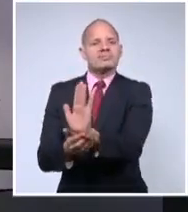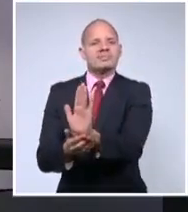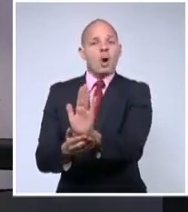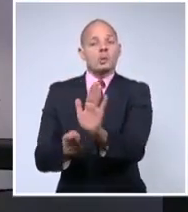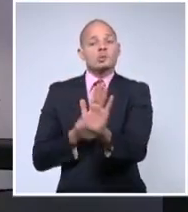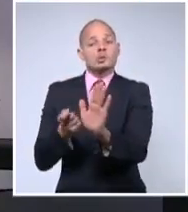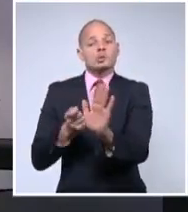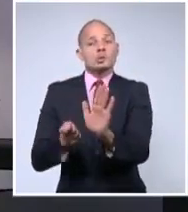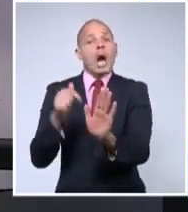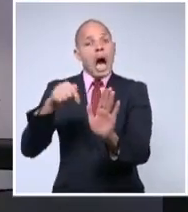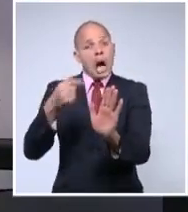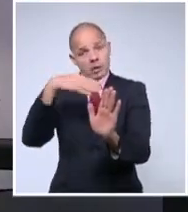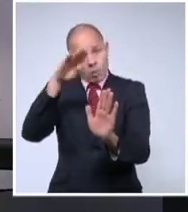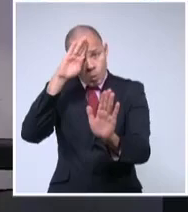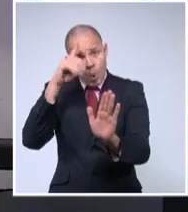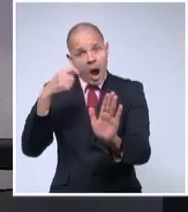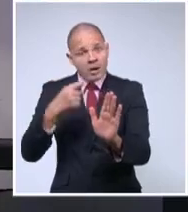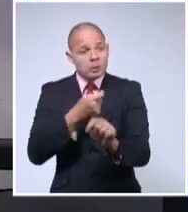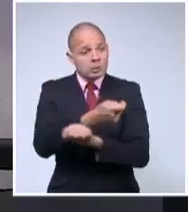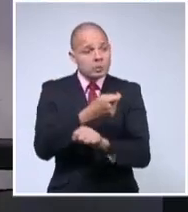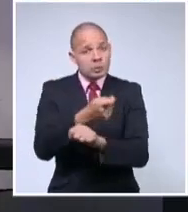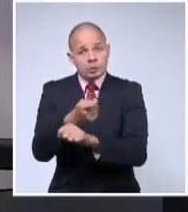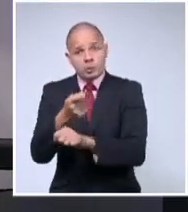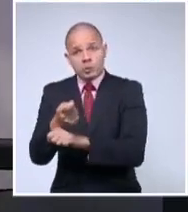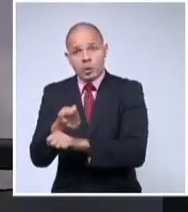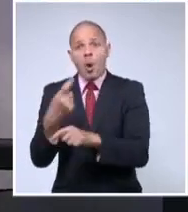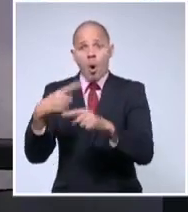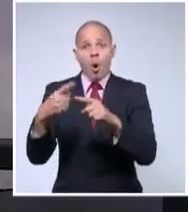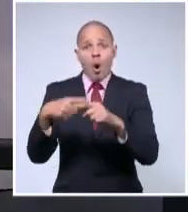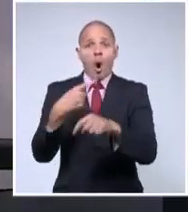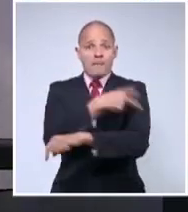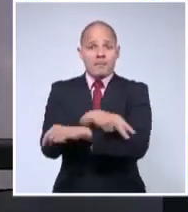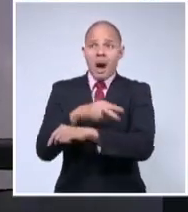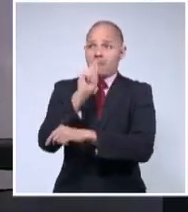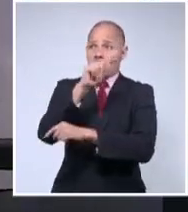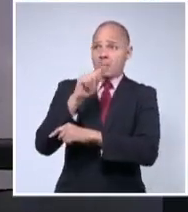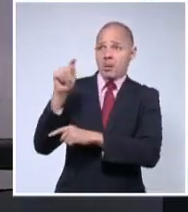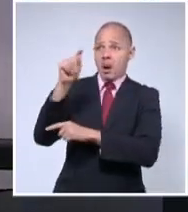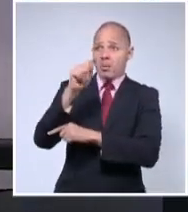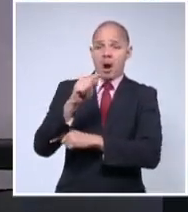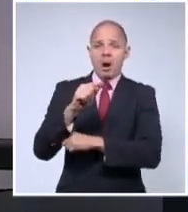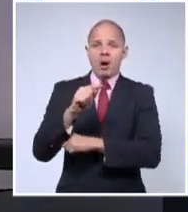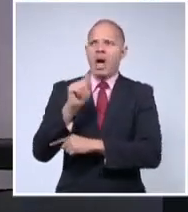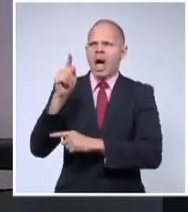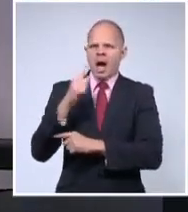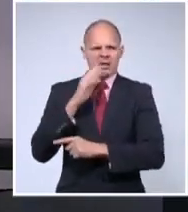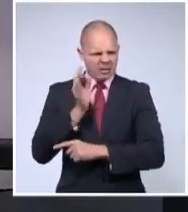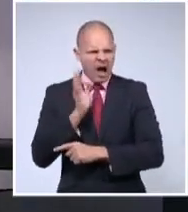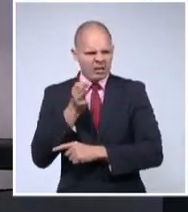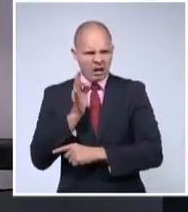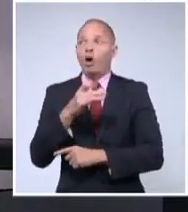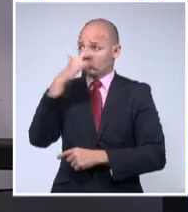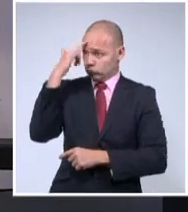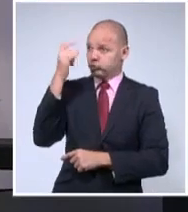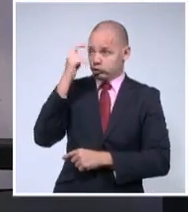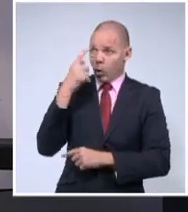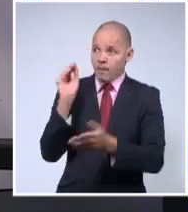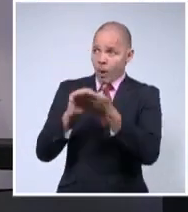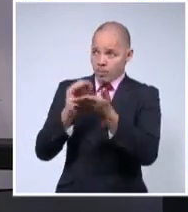corresponsales en Cuba, a las casas matrices fuera de Cuba, para que reconozcan este supuesto incidente, esta crisis en el barrio de San